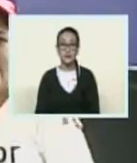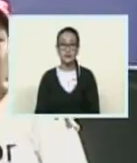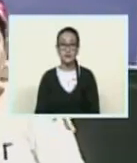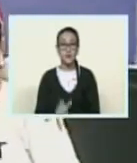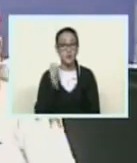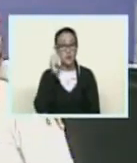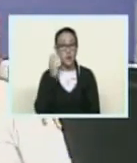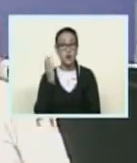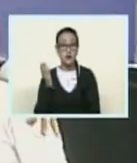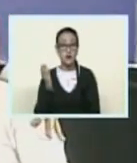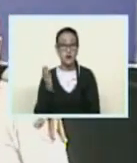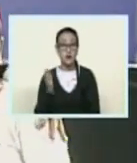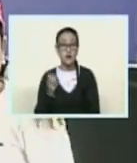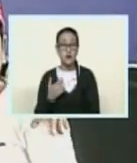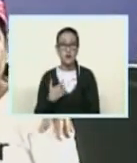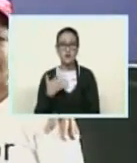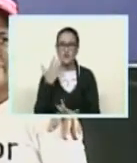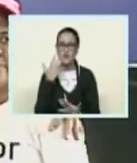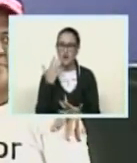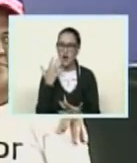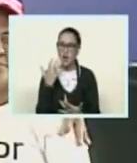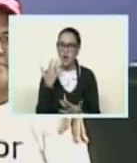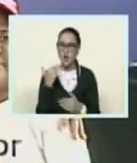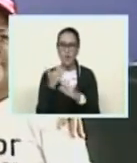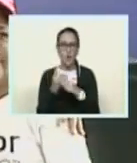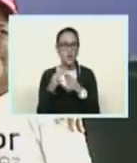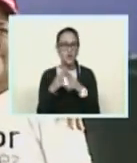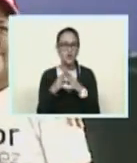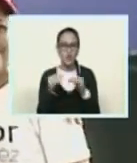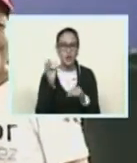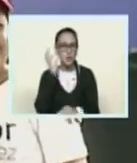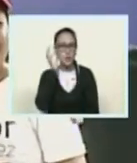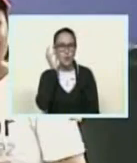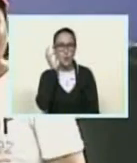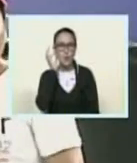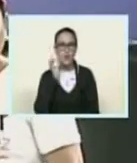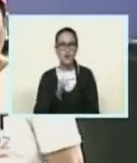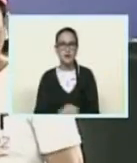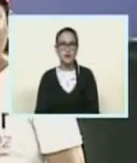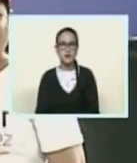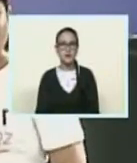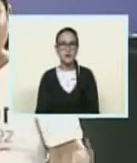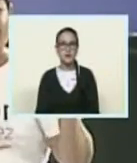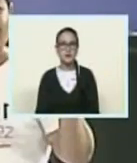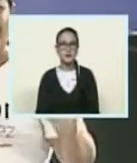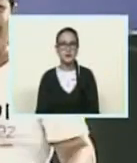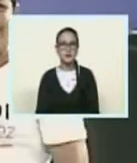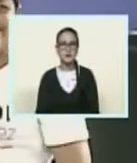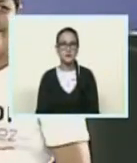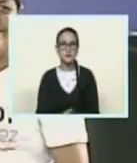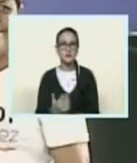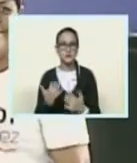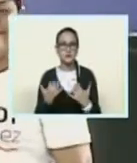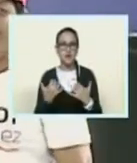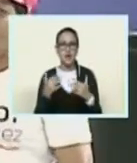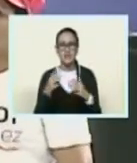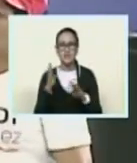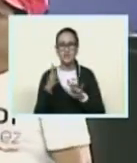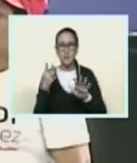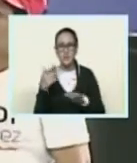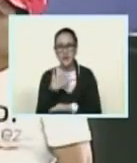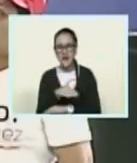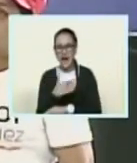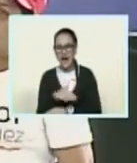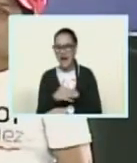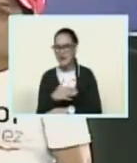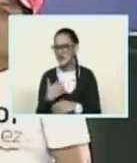y en ella veo a cualquier mujer de cualquiera de las 3.000 comunidades, de las 19.000 calles,